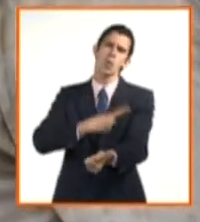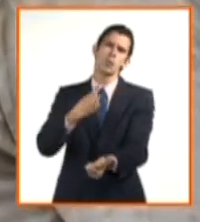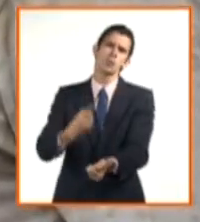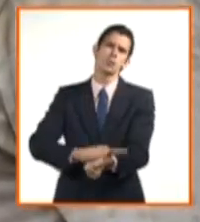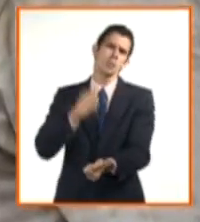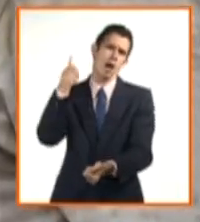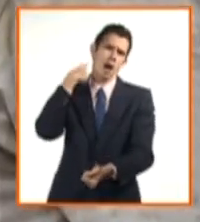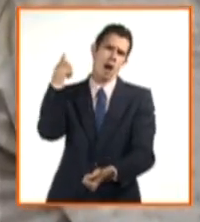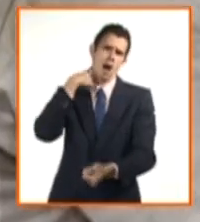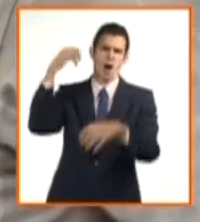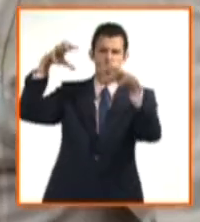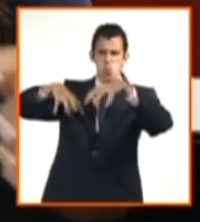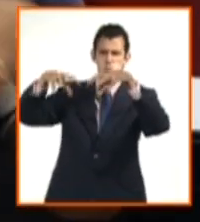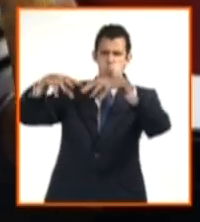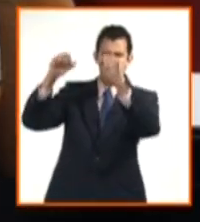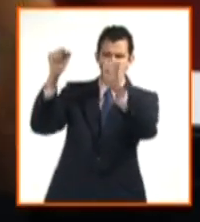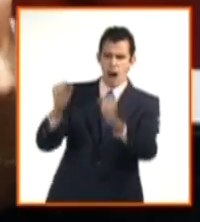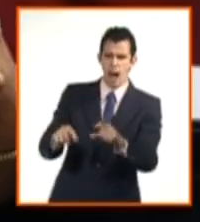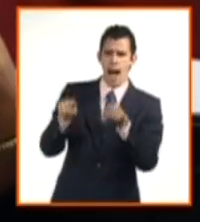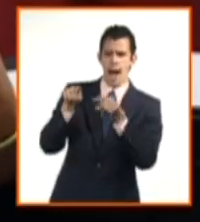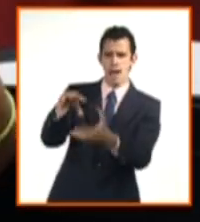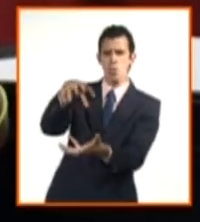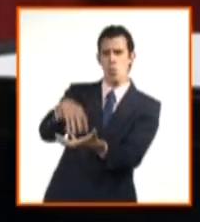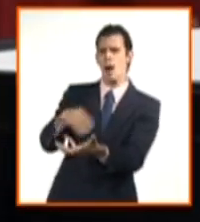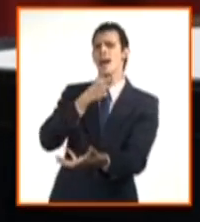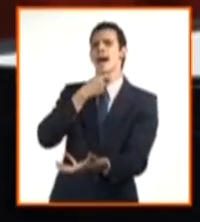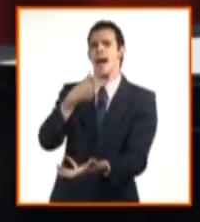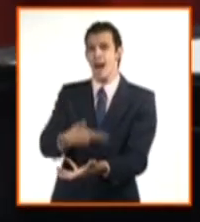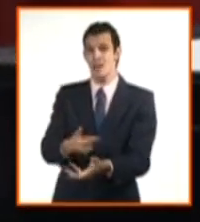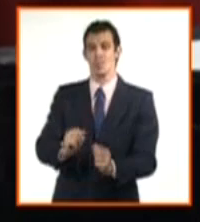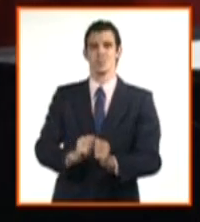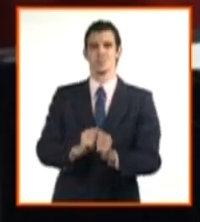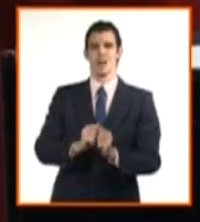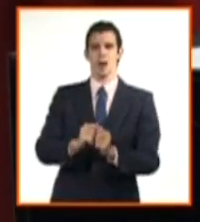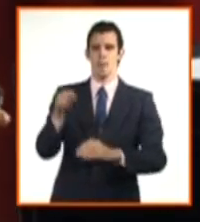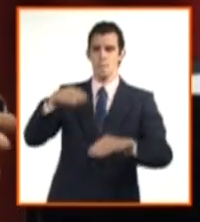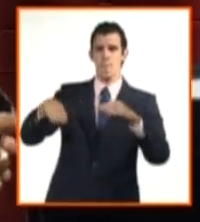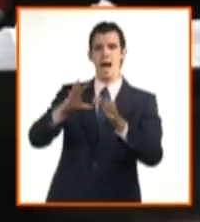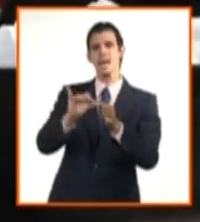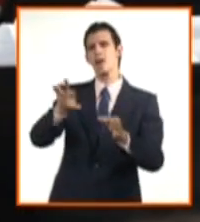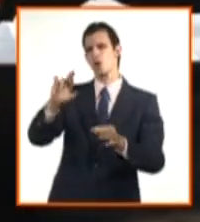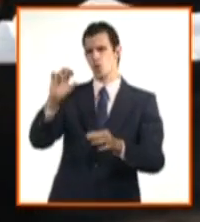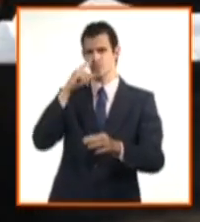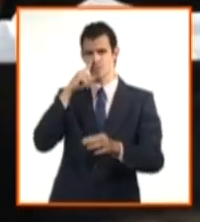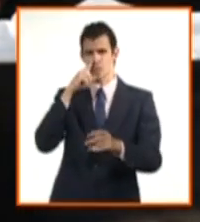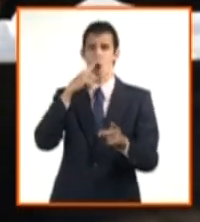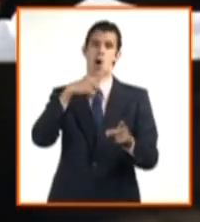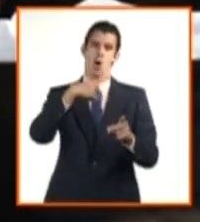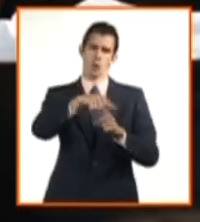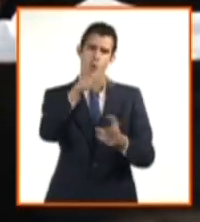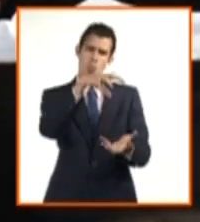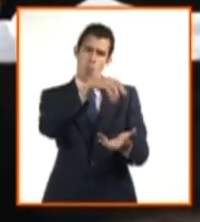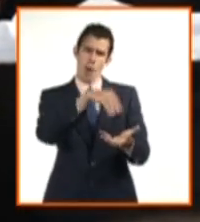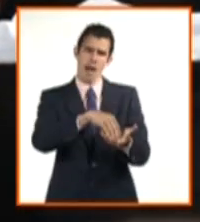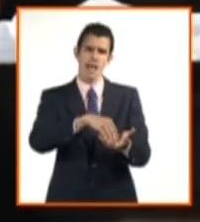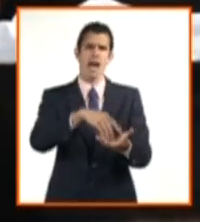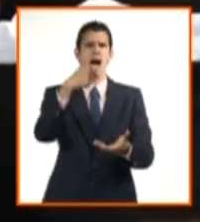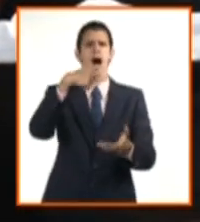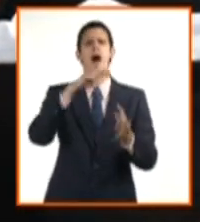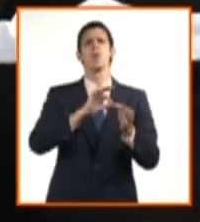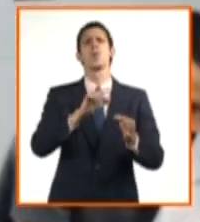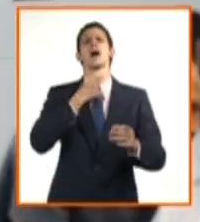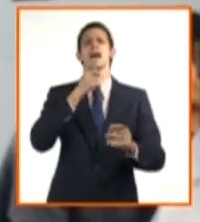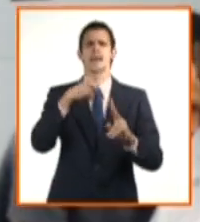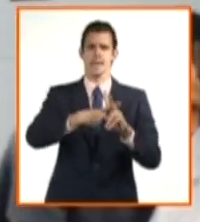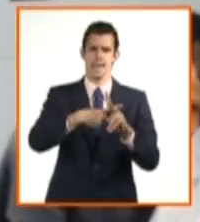126 milímetros en playa girón 93,8 en jagüey grande y 67 3 en colon y